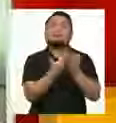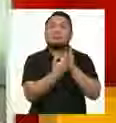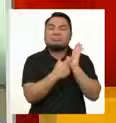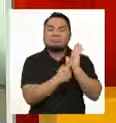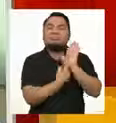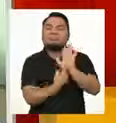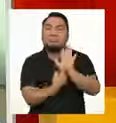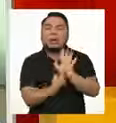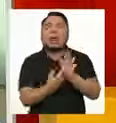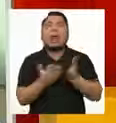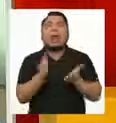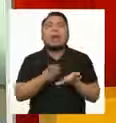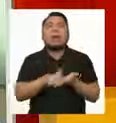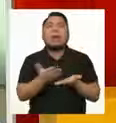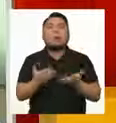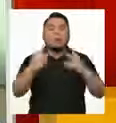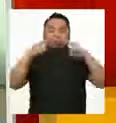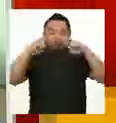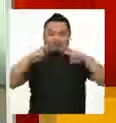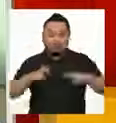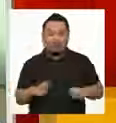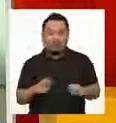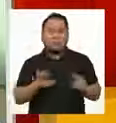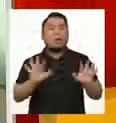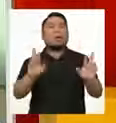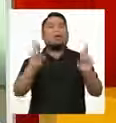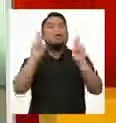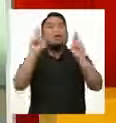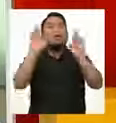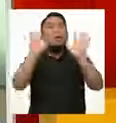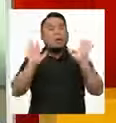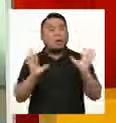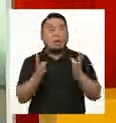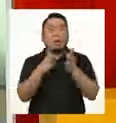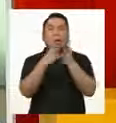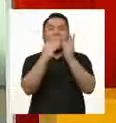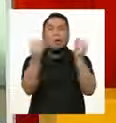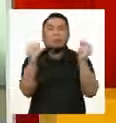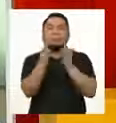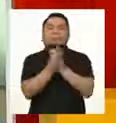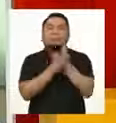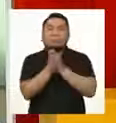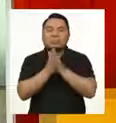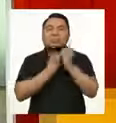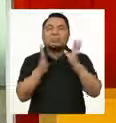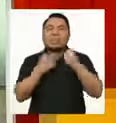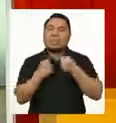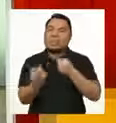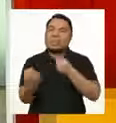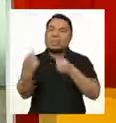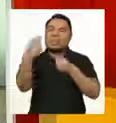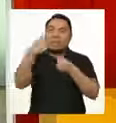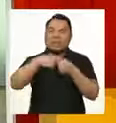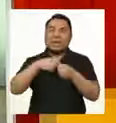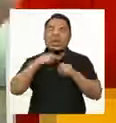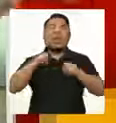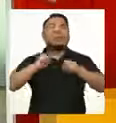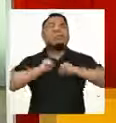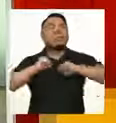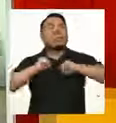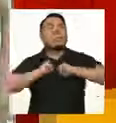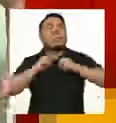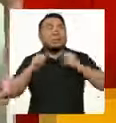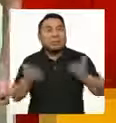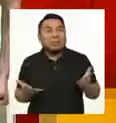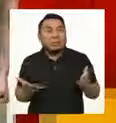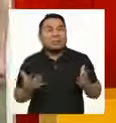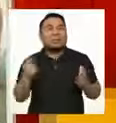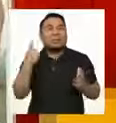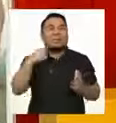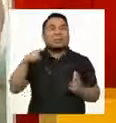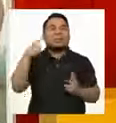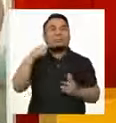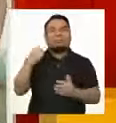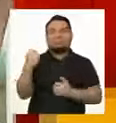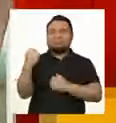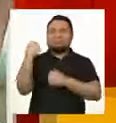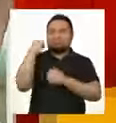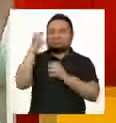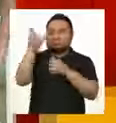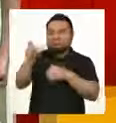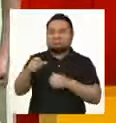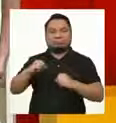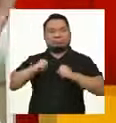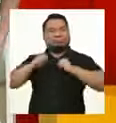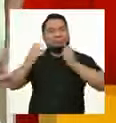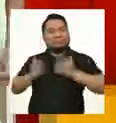que revisarlas. Ojalá que sean muchos los que están dispuestos a entrar en el modo deportista de Sport Rodrigo,